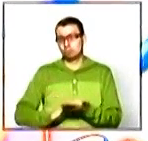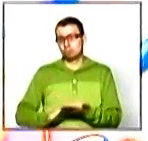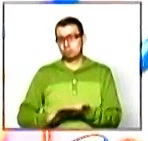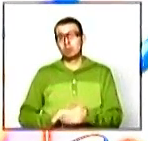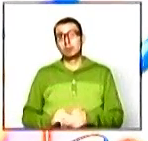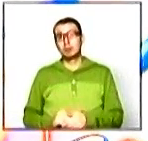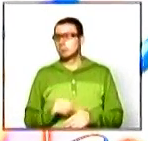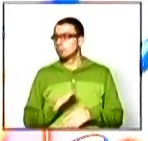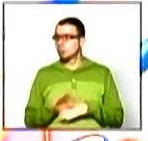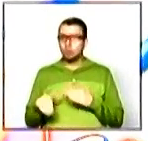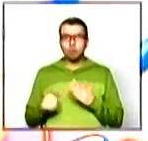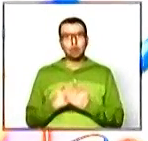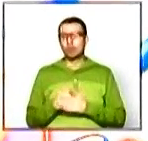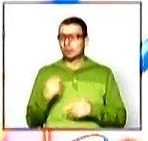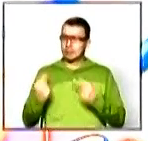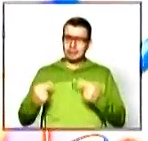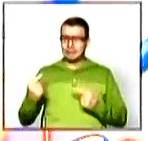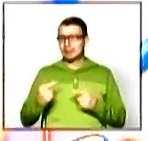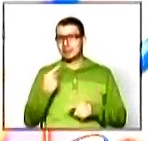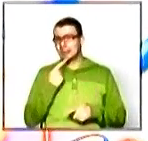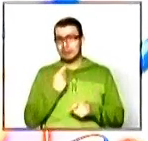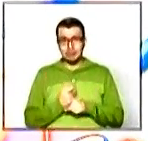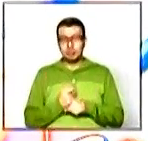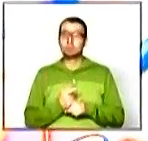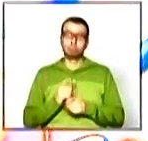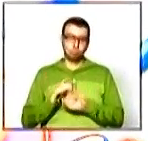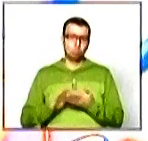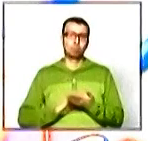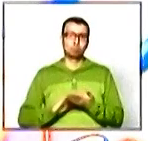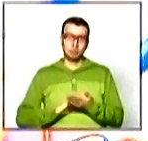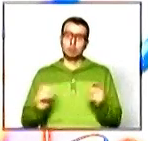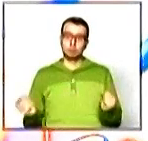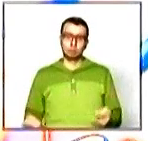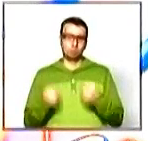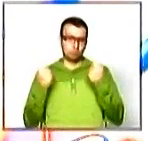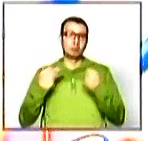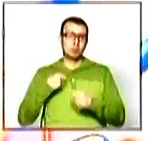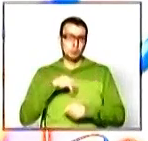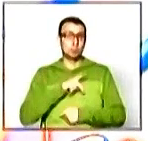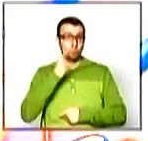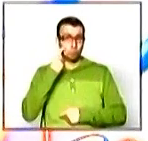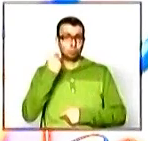todos esos conflictos, entramos en esa sensación de bienestar que en últimas es lo que todos estamos buscando.